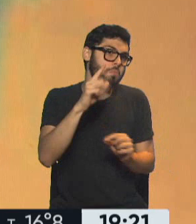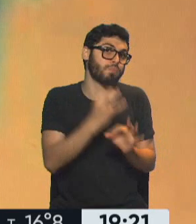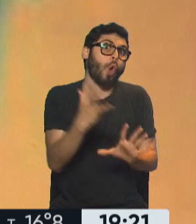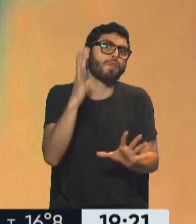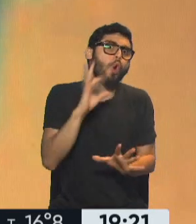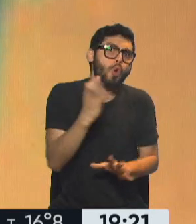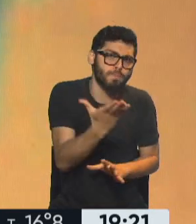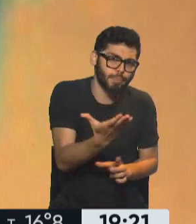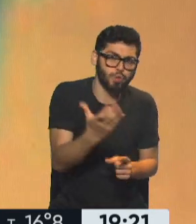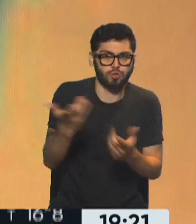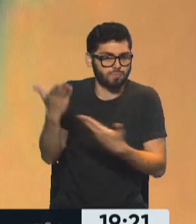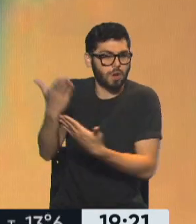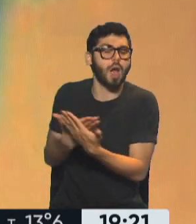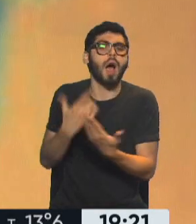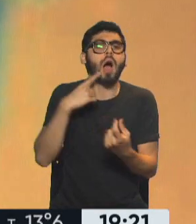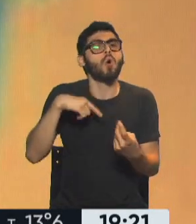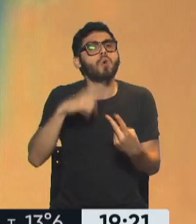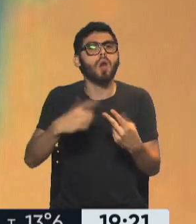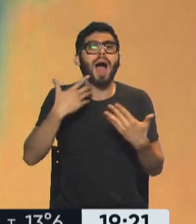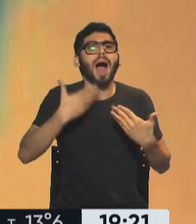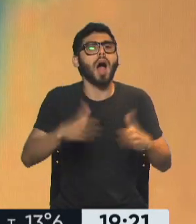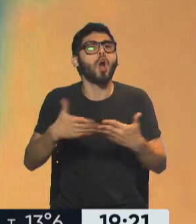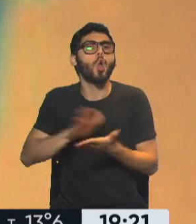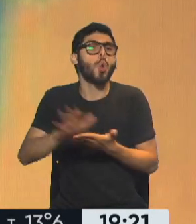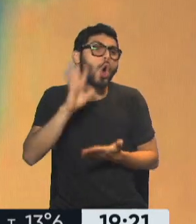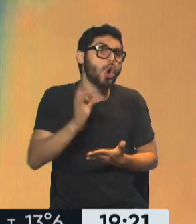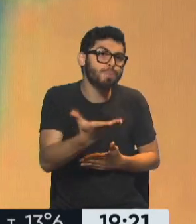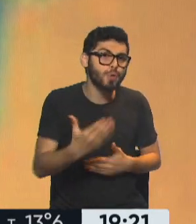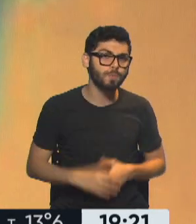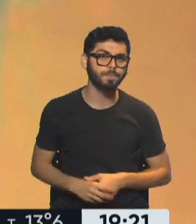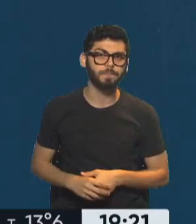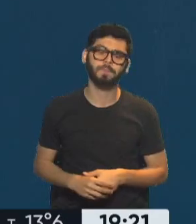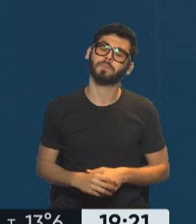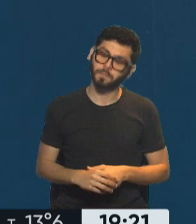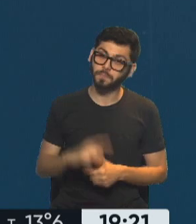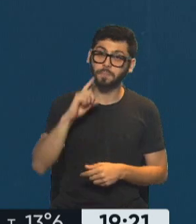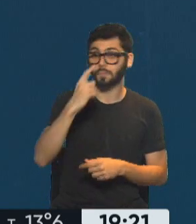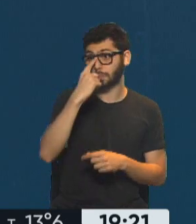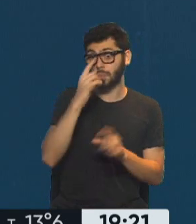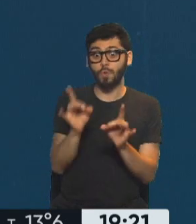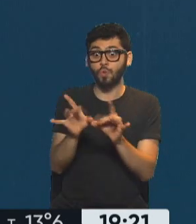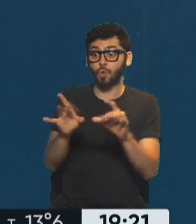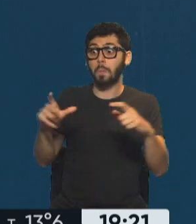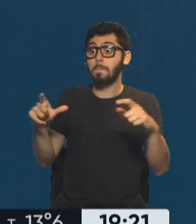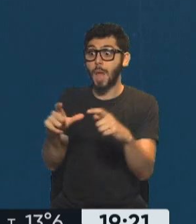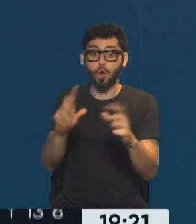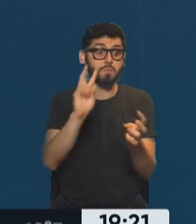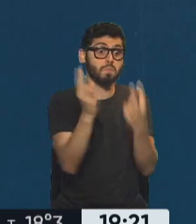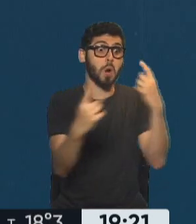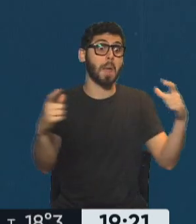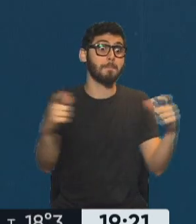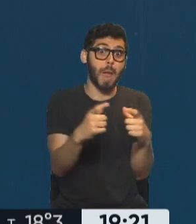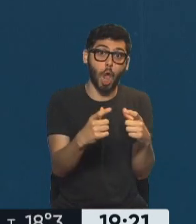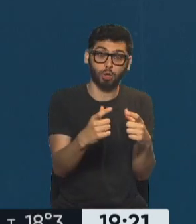luego vamos a hablar sobre estas nuevas aperturas y su opinión. Bueno, mire, menos contagios, menos muertes, eso